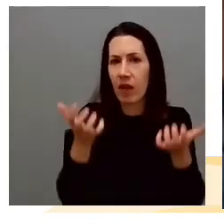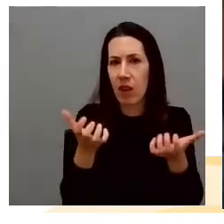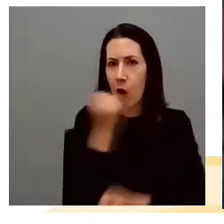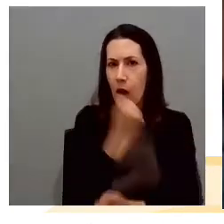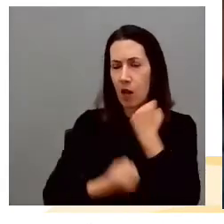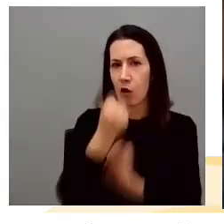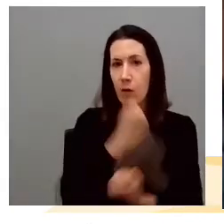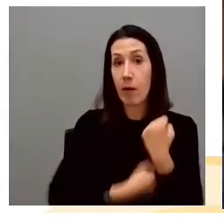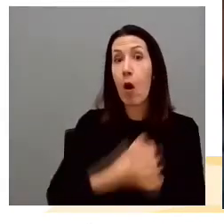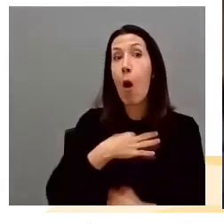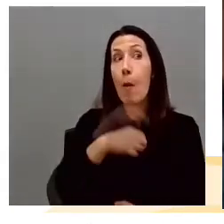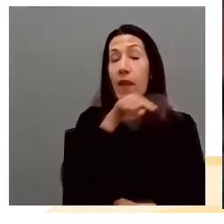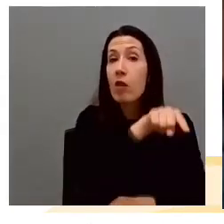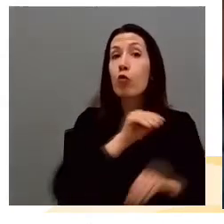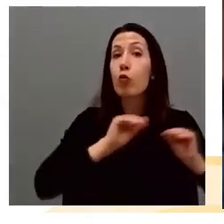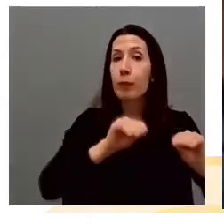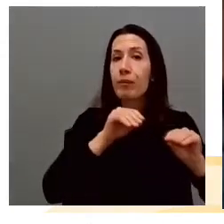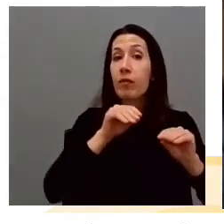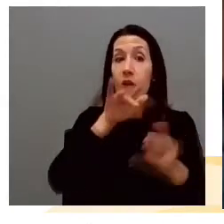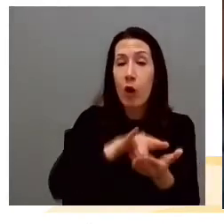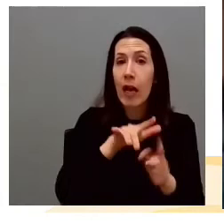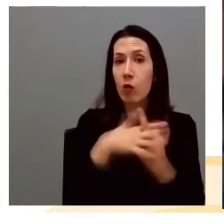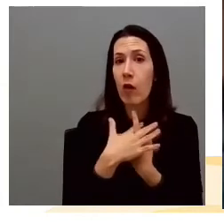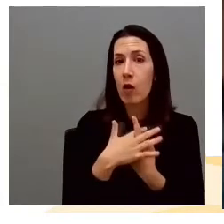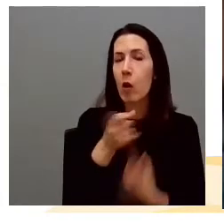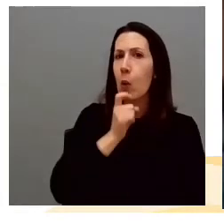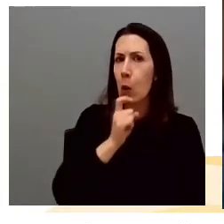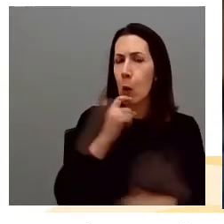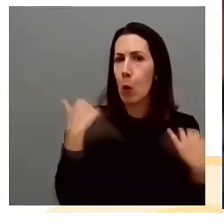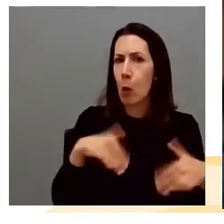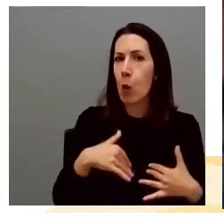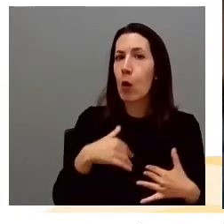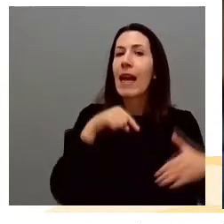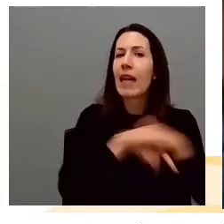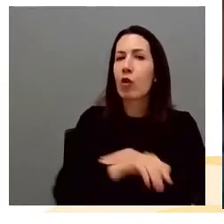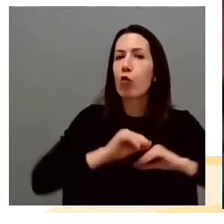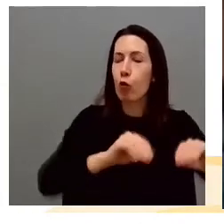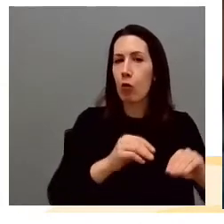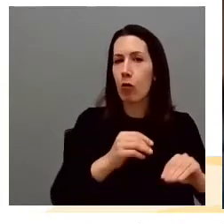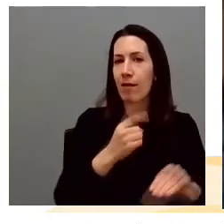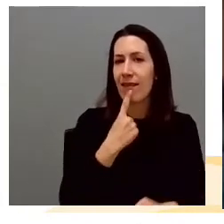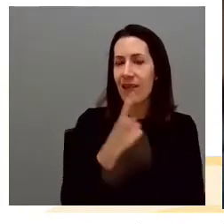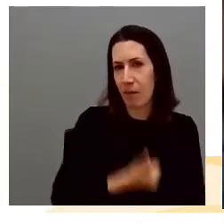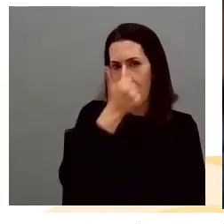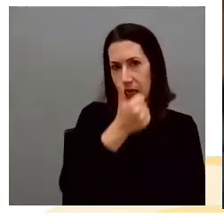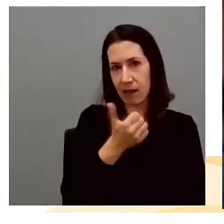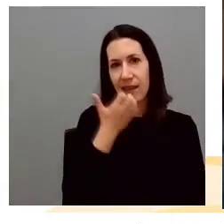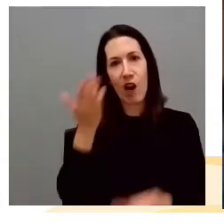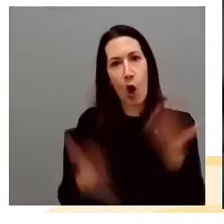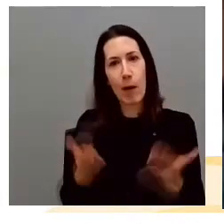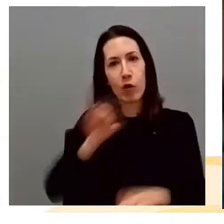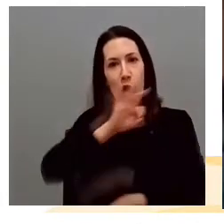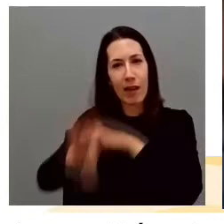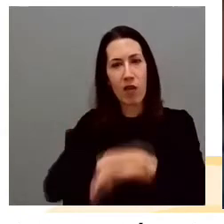casos la gestión de situaciones críticas pues presenta mayores dificultades que cuando es una